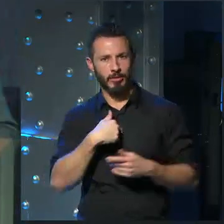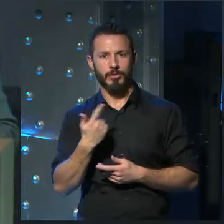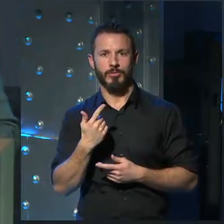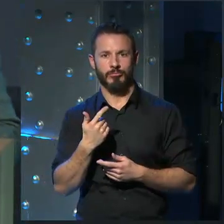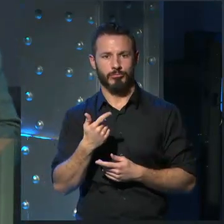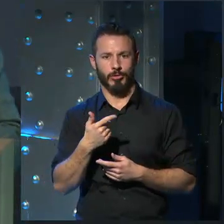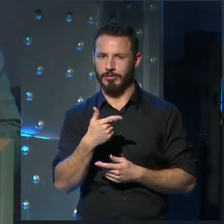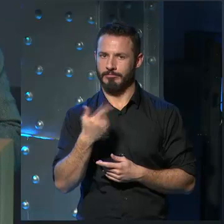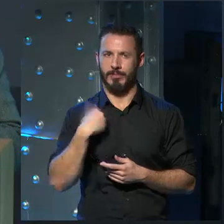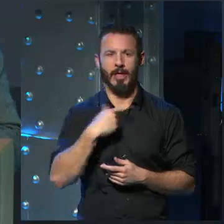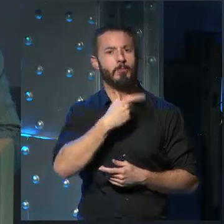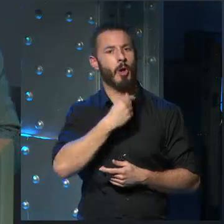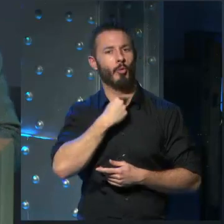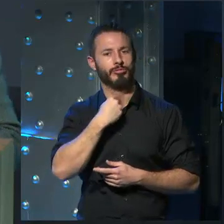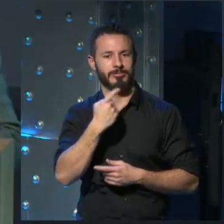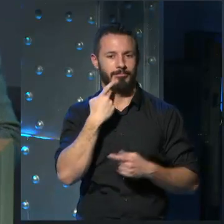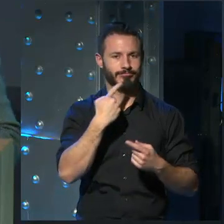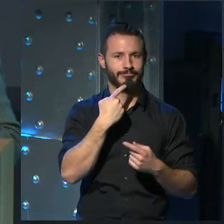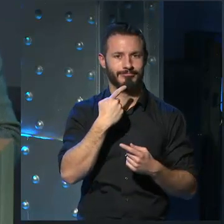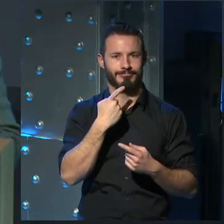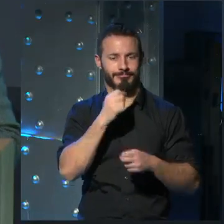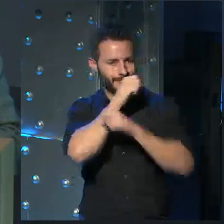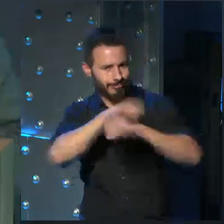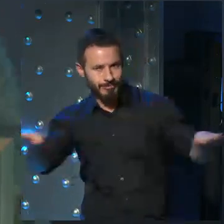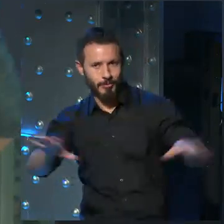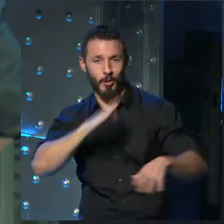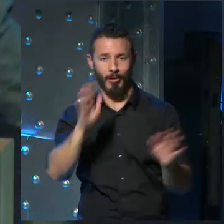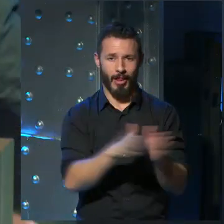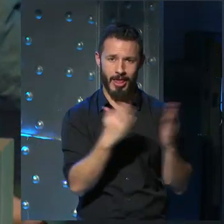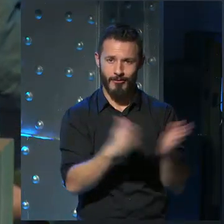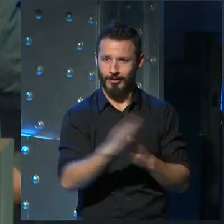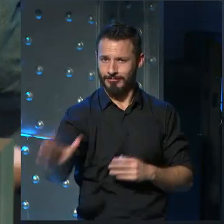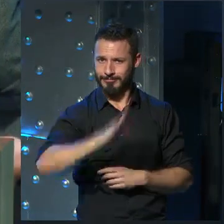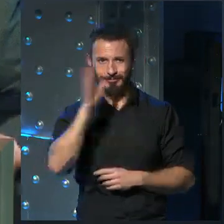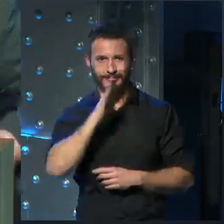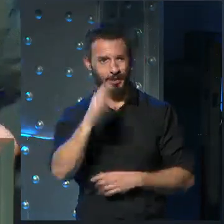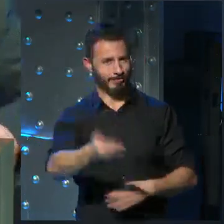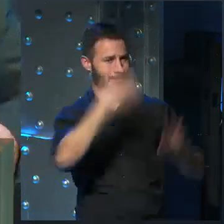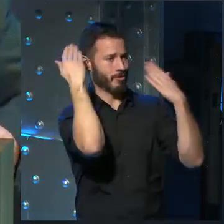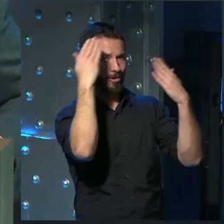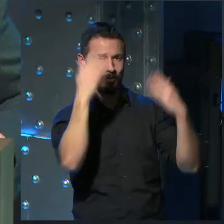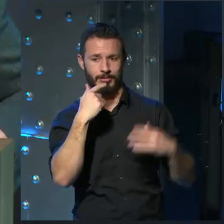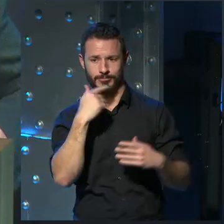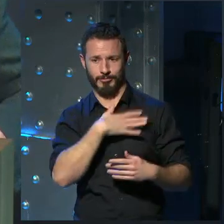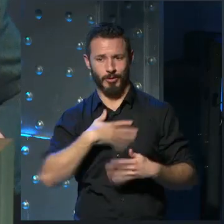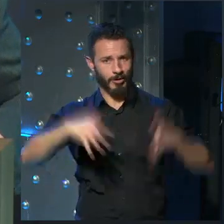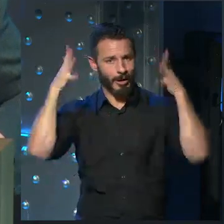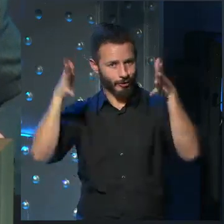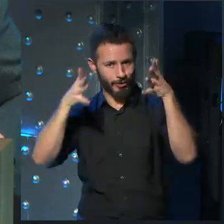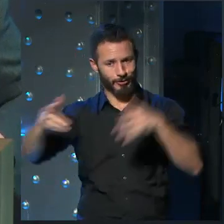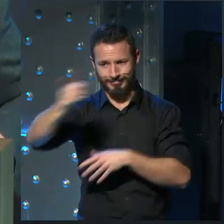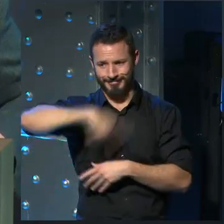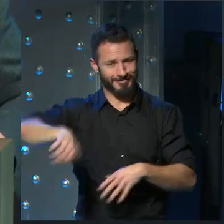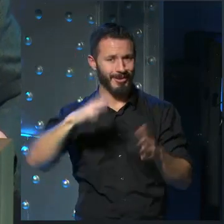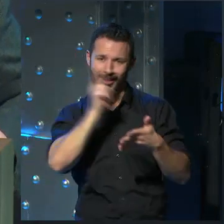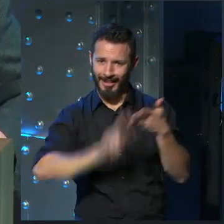diciendo que me gusta, porque me parece que es un libro fantástico. O sea, que enhorabuena. Invito a leerlo, porque